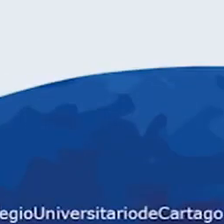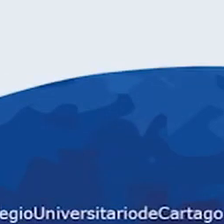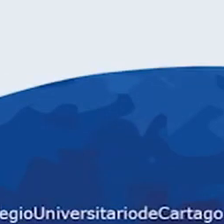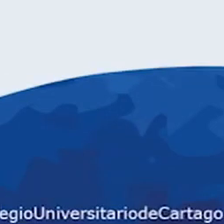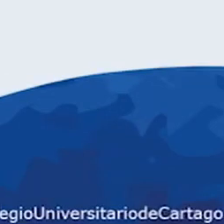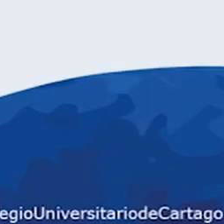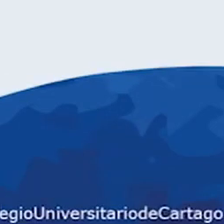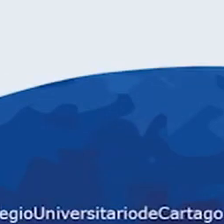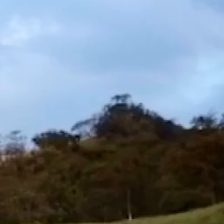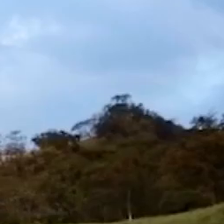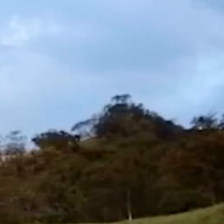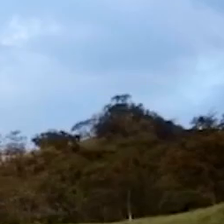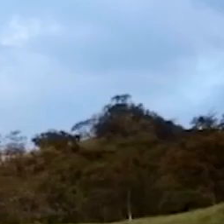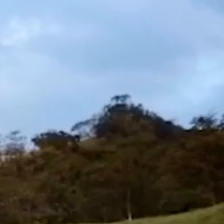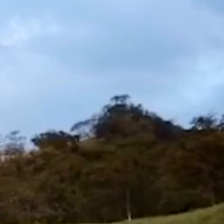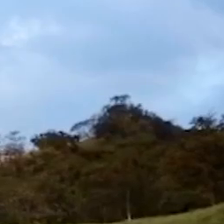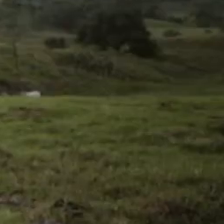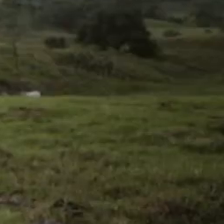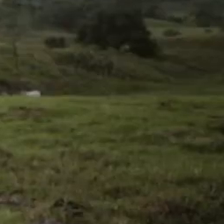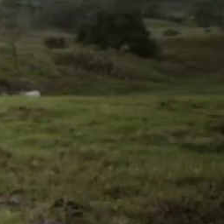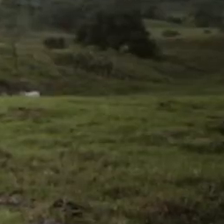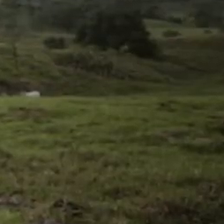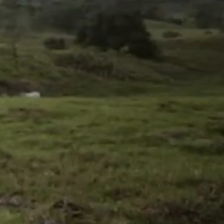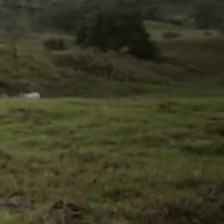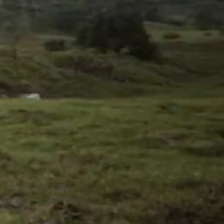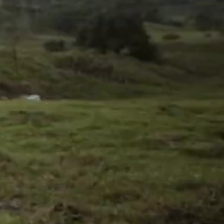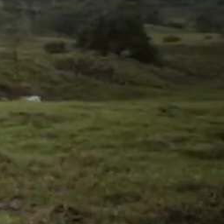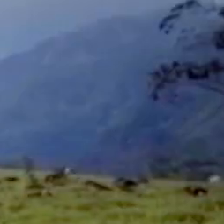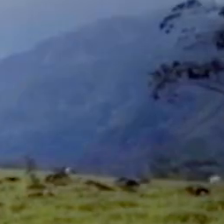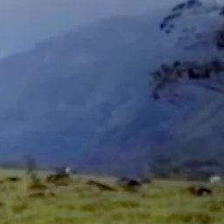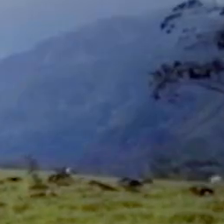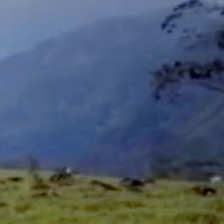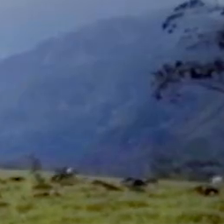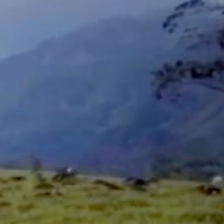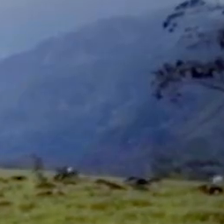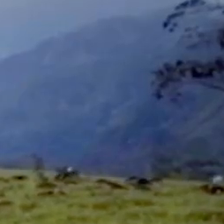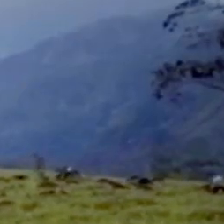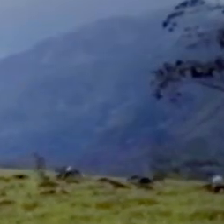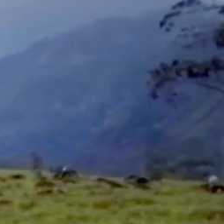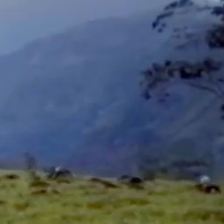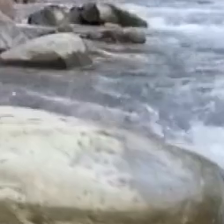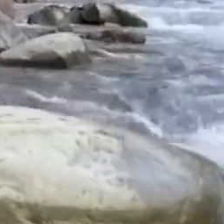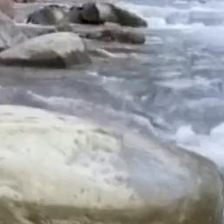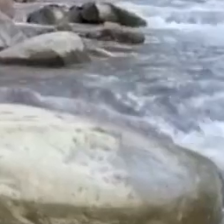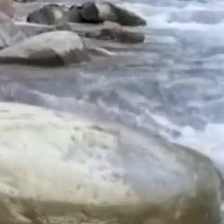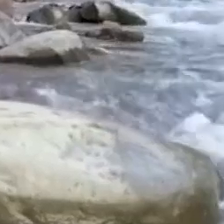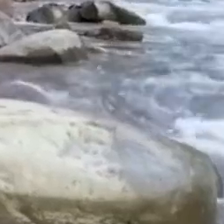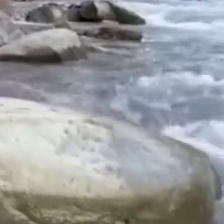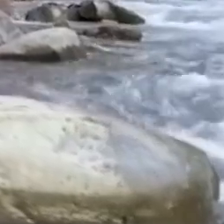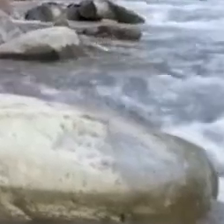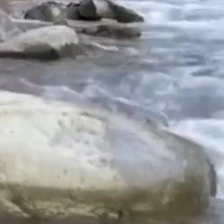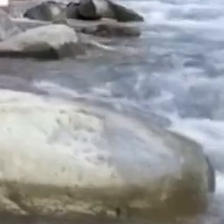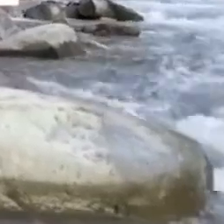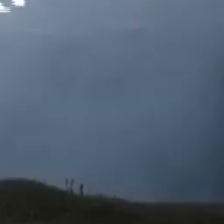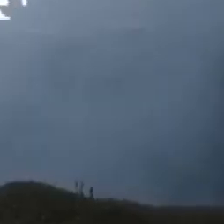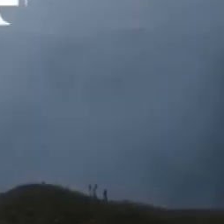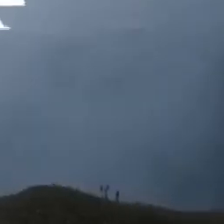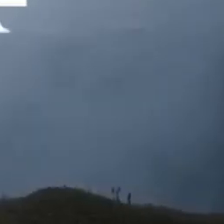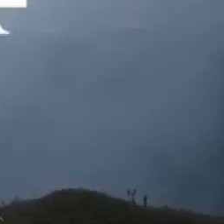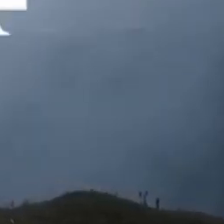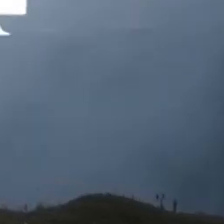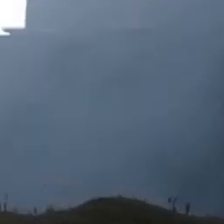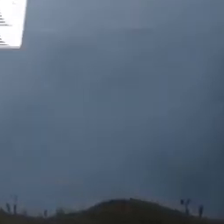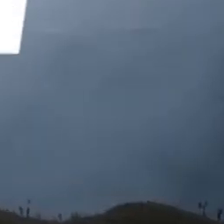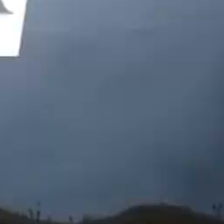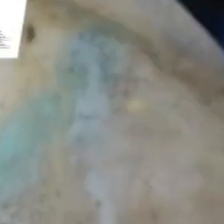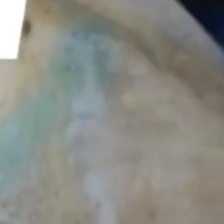Elegí CUC. El amor por la naturaleza, los recuerdos, la riqueza, todo eso lo